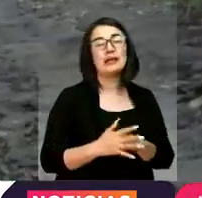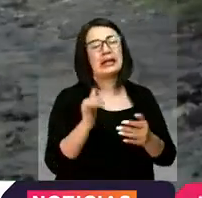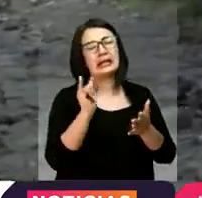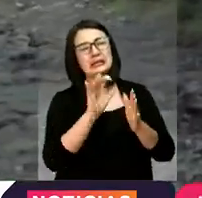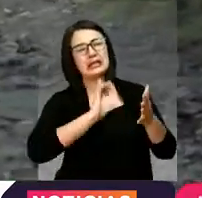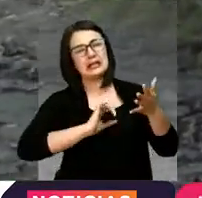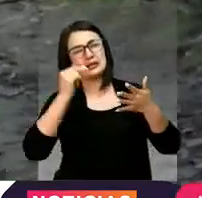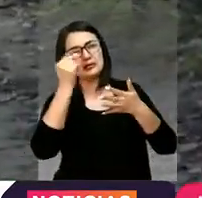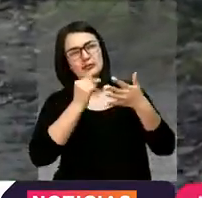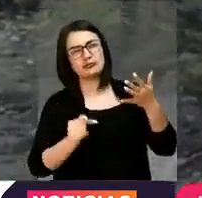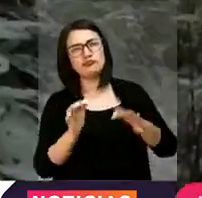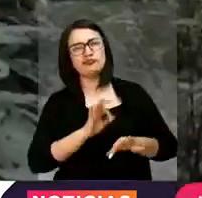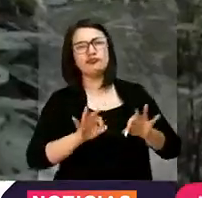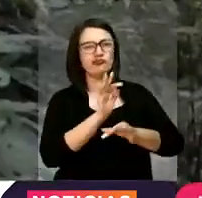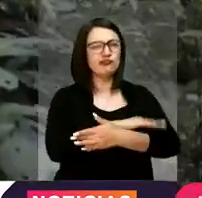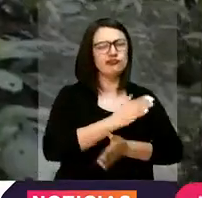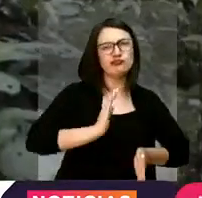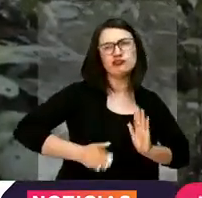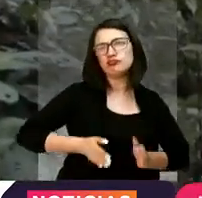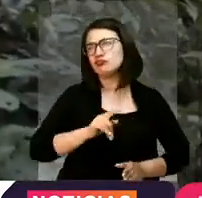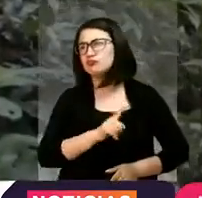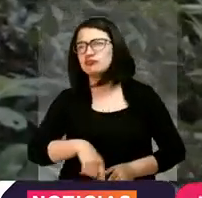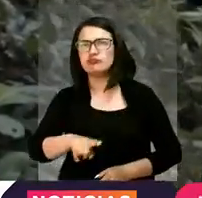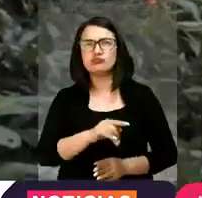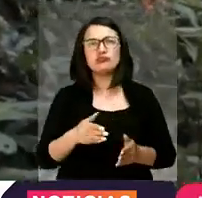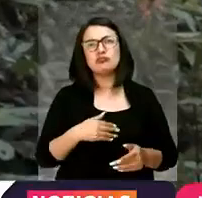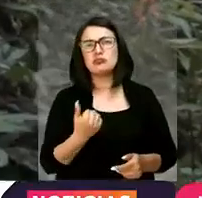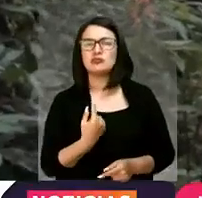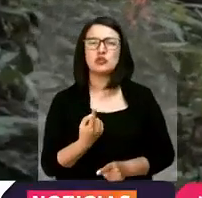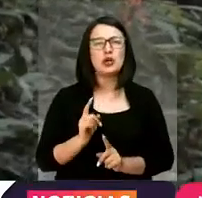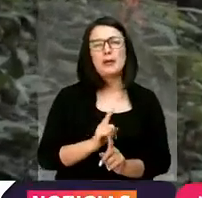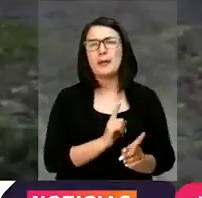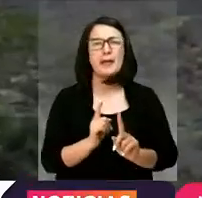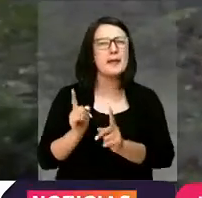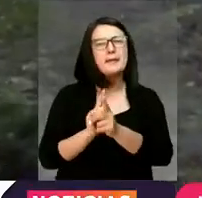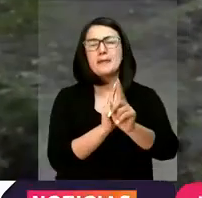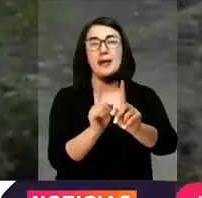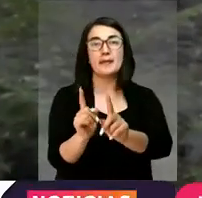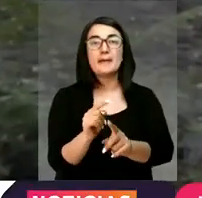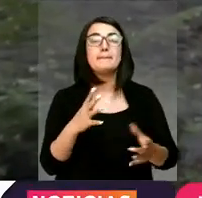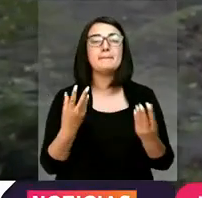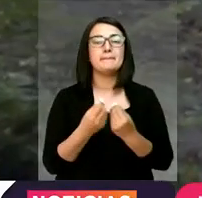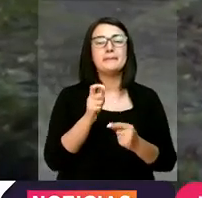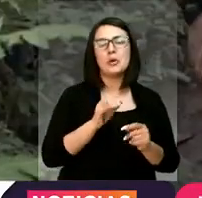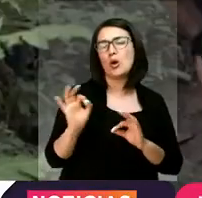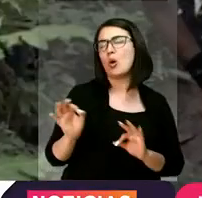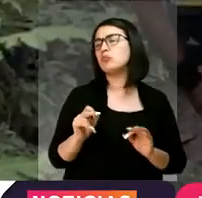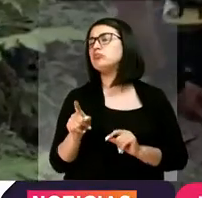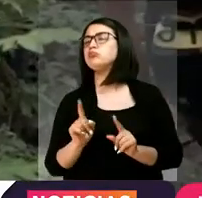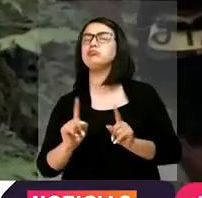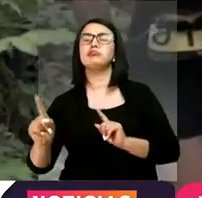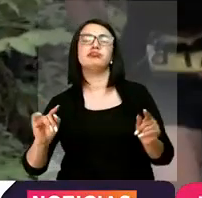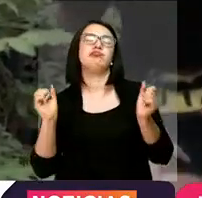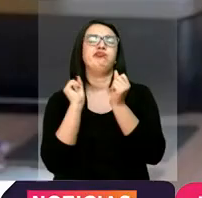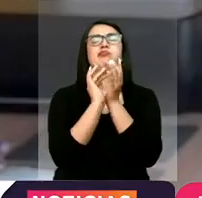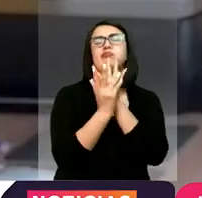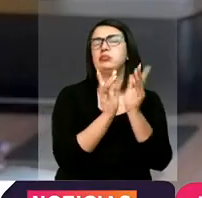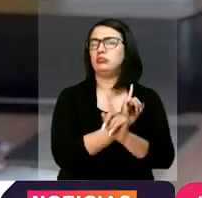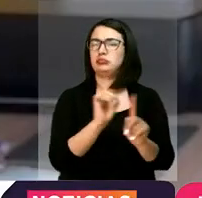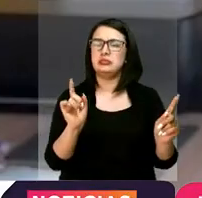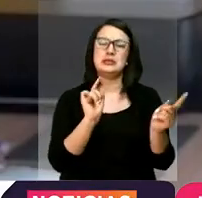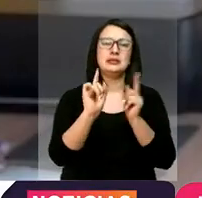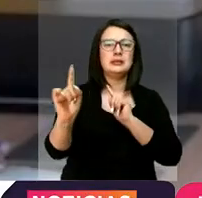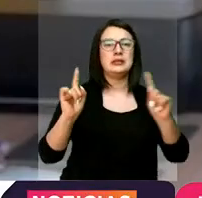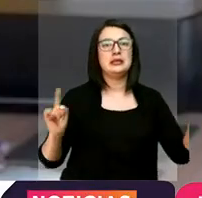esta disciplina, los atletas hacen su recorrido en solitario. De esta forma, los organizadores garantizan que no habrá aglomeraciones. Cada